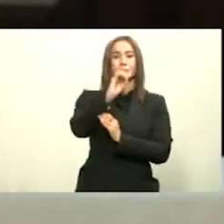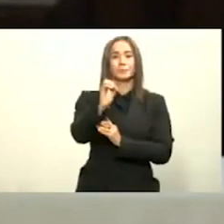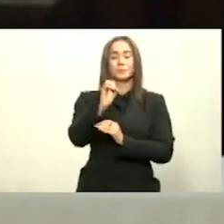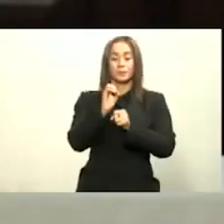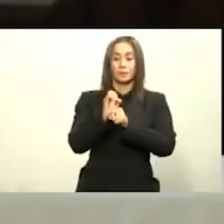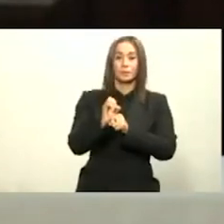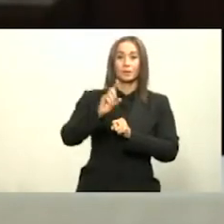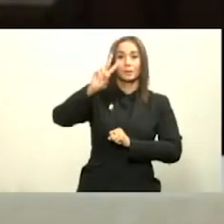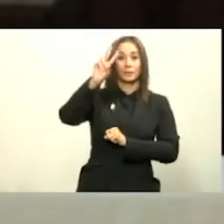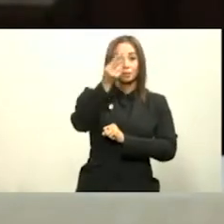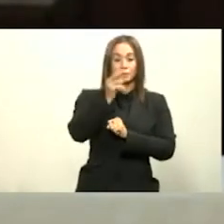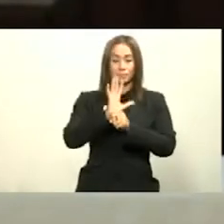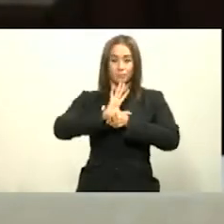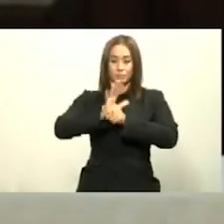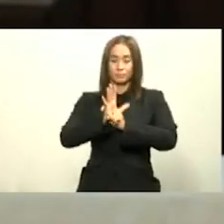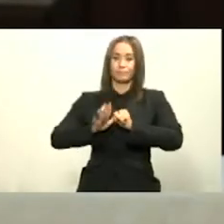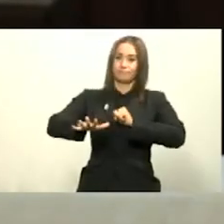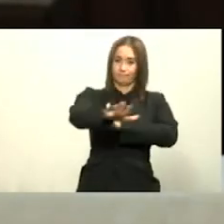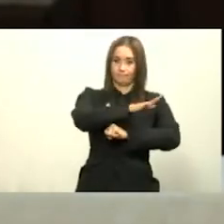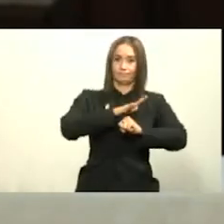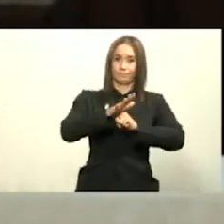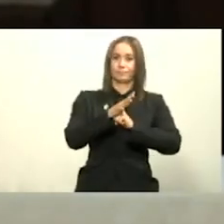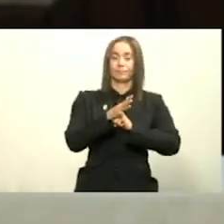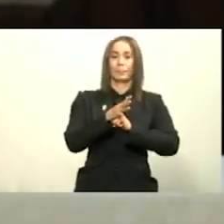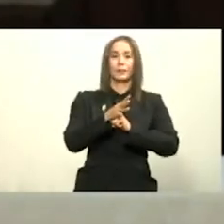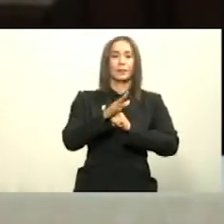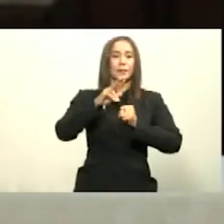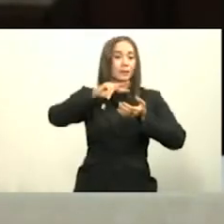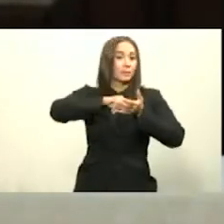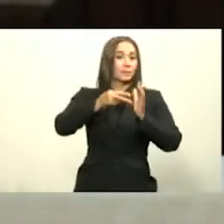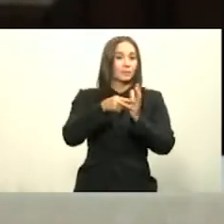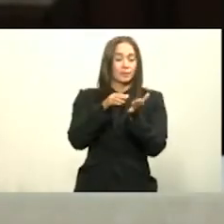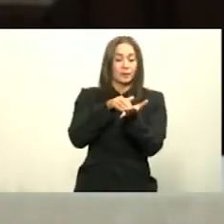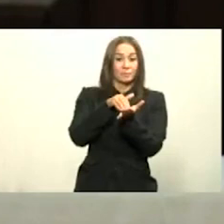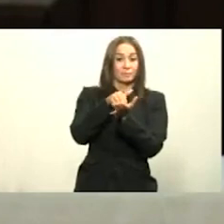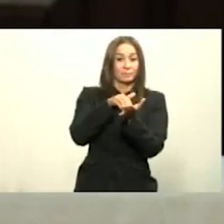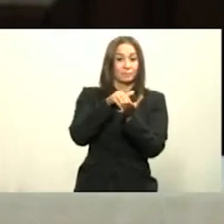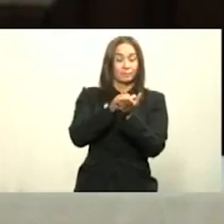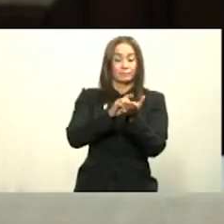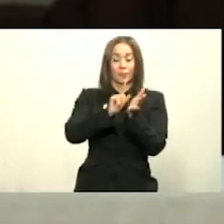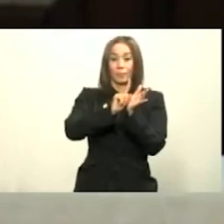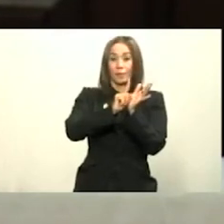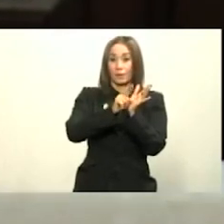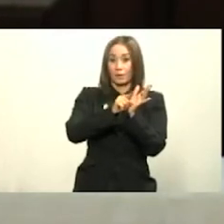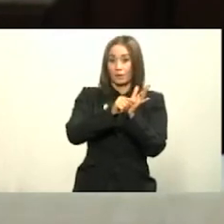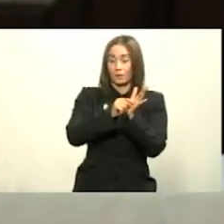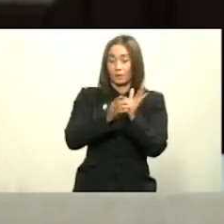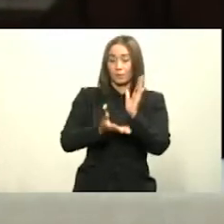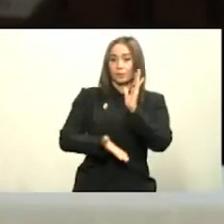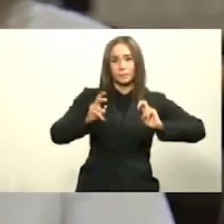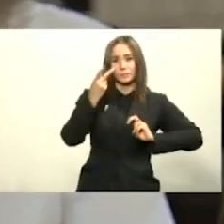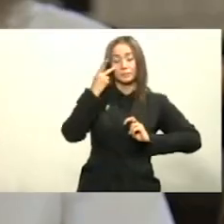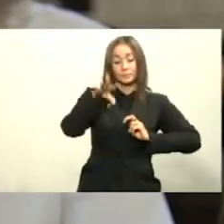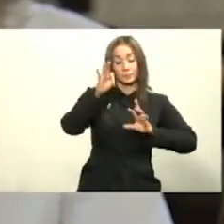de la noche a 5 de la mañana con un libre tránsito hasta las 9 de la noche en el Distrito Nacional y otros territorios de mayor